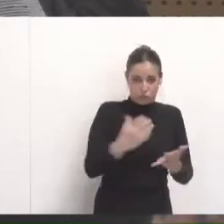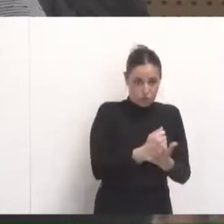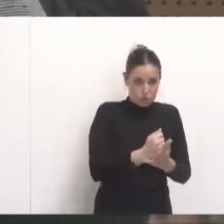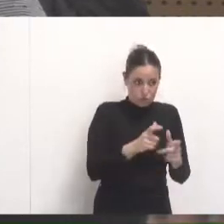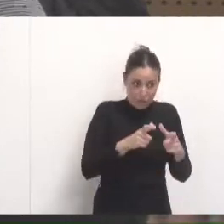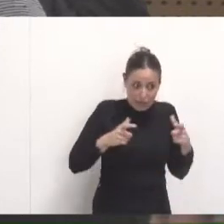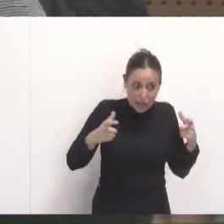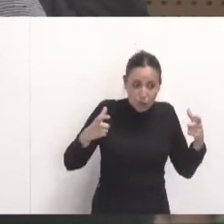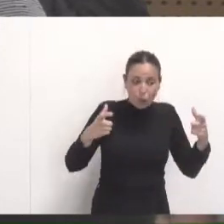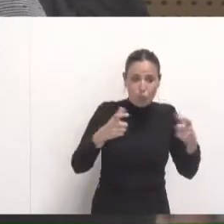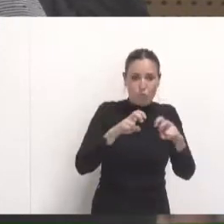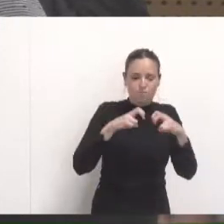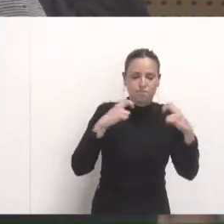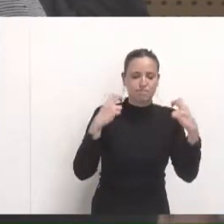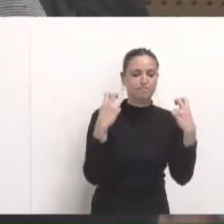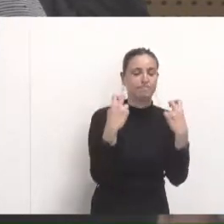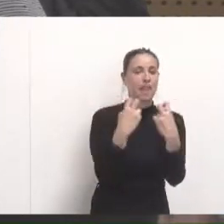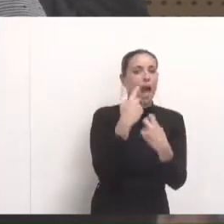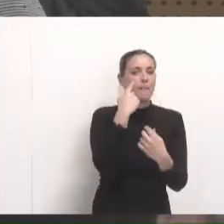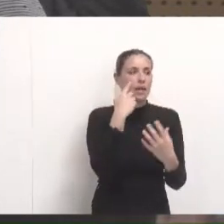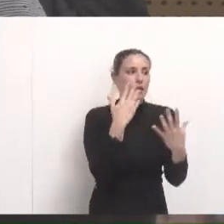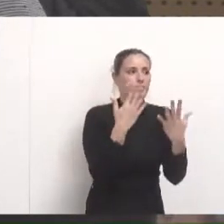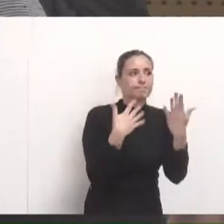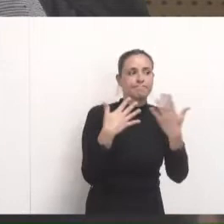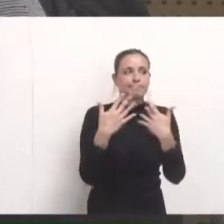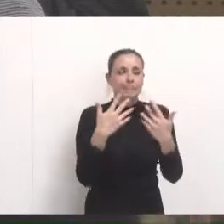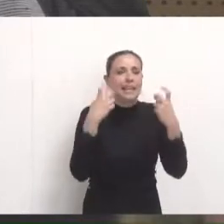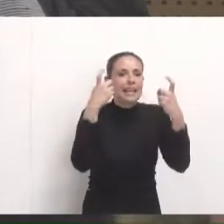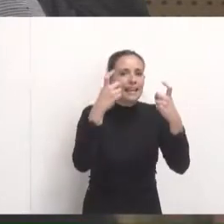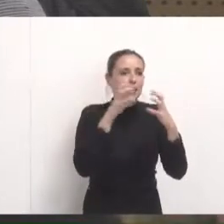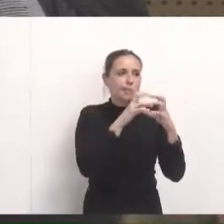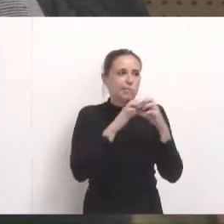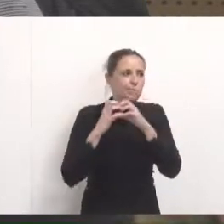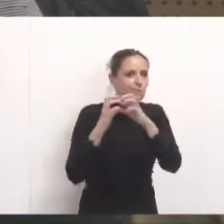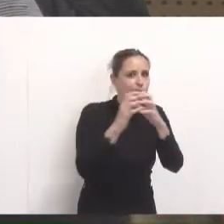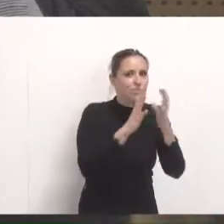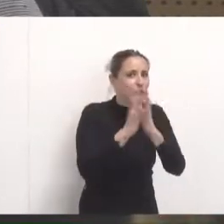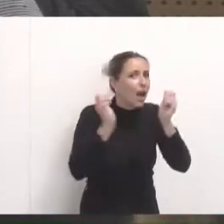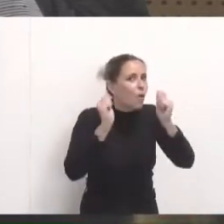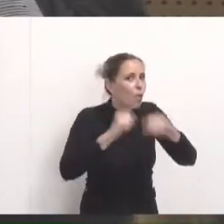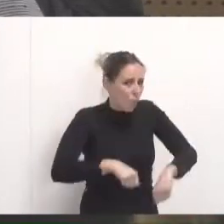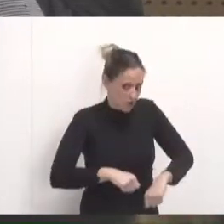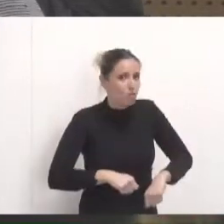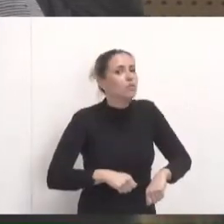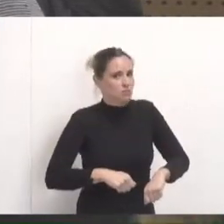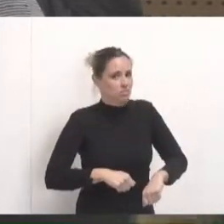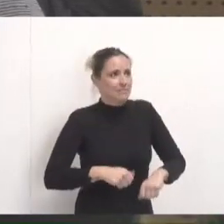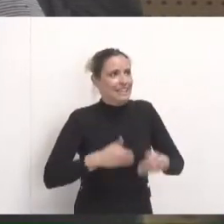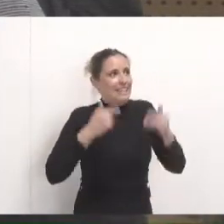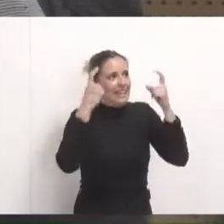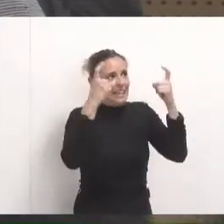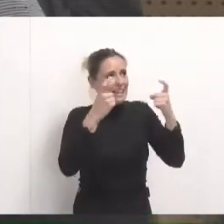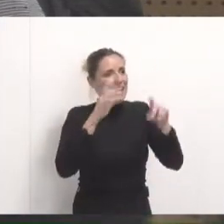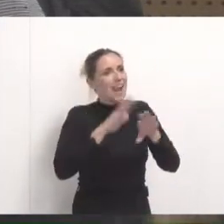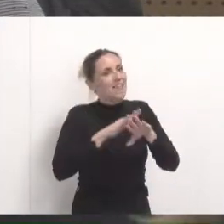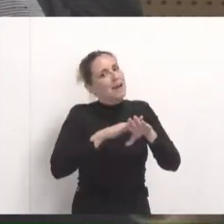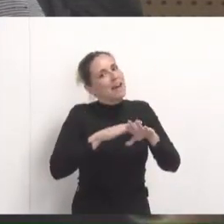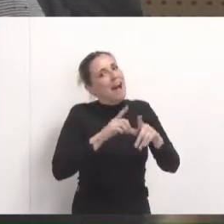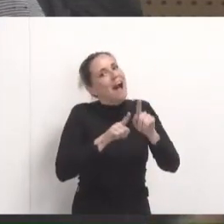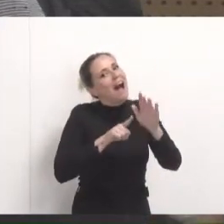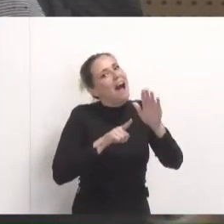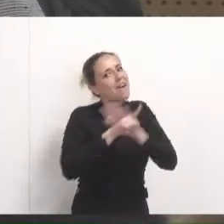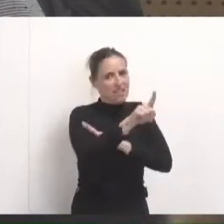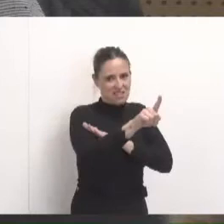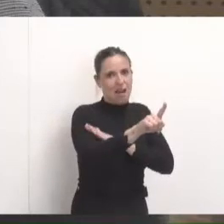para tratar de llegar a un acuerdo, buscar consensos y tratar de avanzar y,